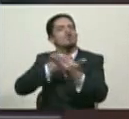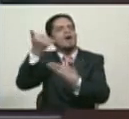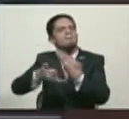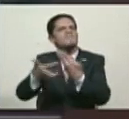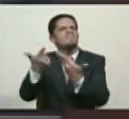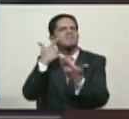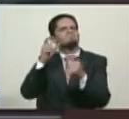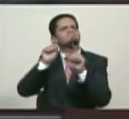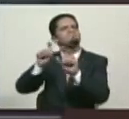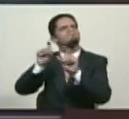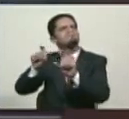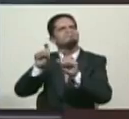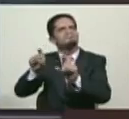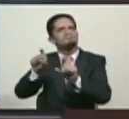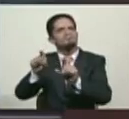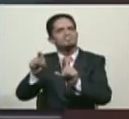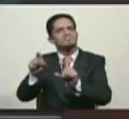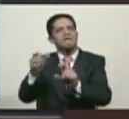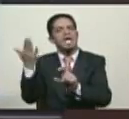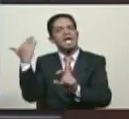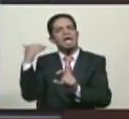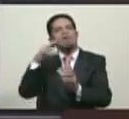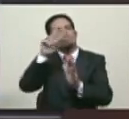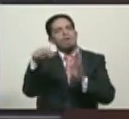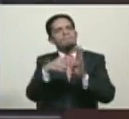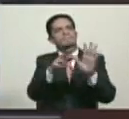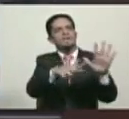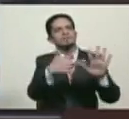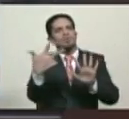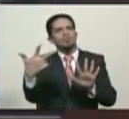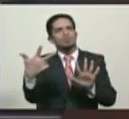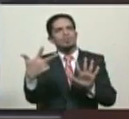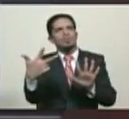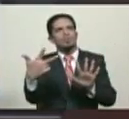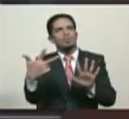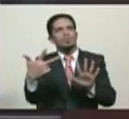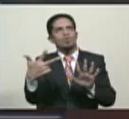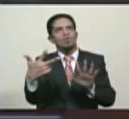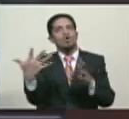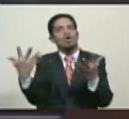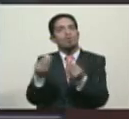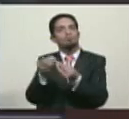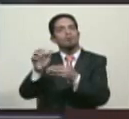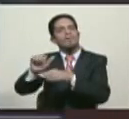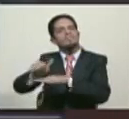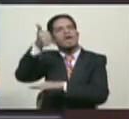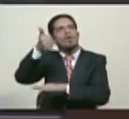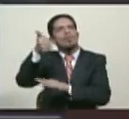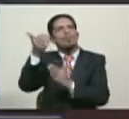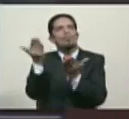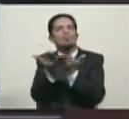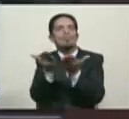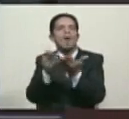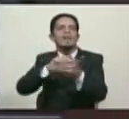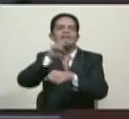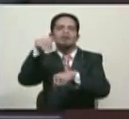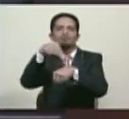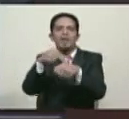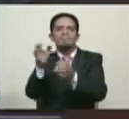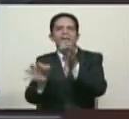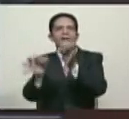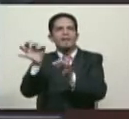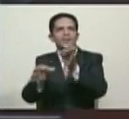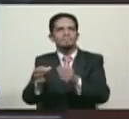formación que fueron ejecutados en el 2018 con la dirección de la Escuela Nacional de la Magistratura,